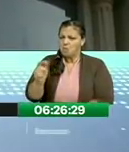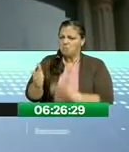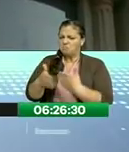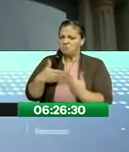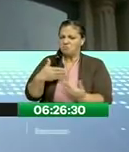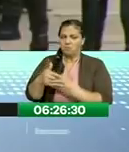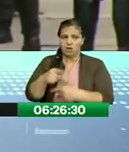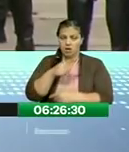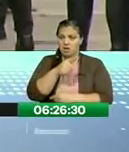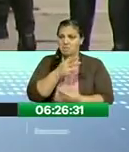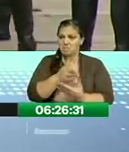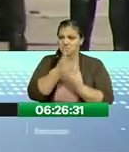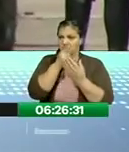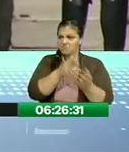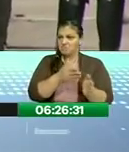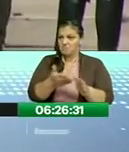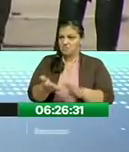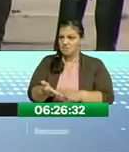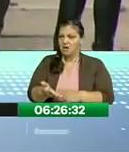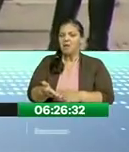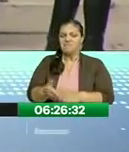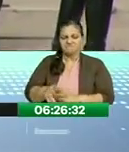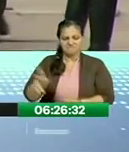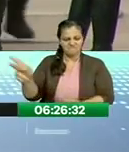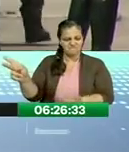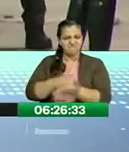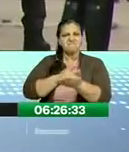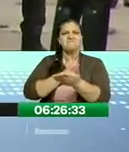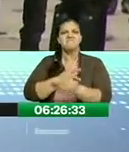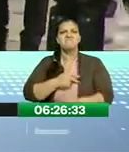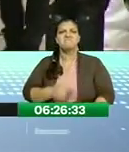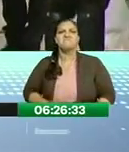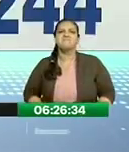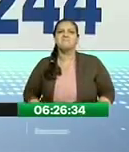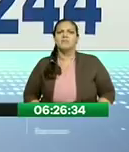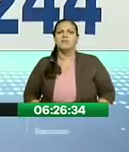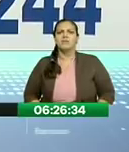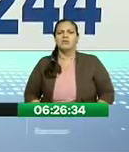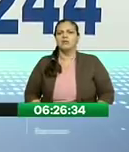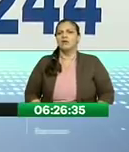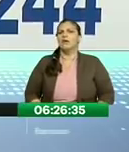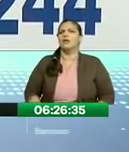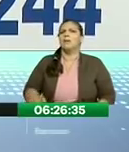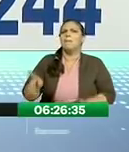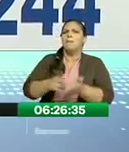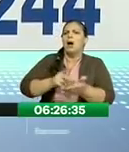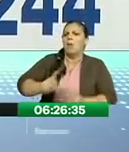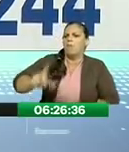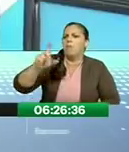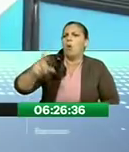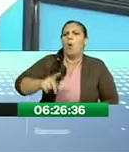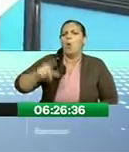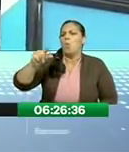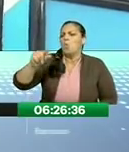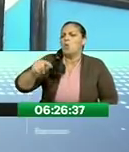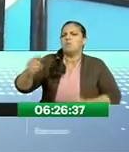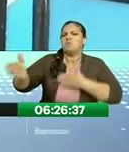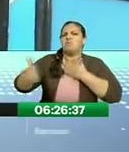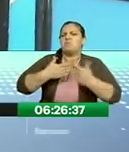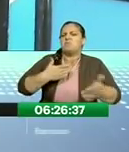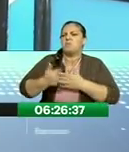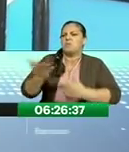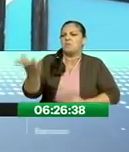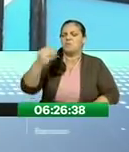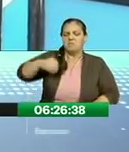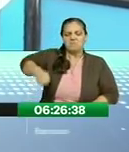Gente que no le importa dejar una familia destrozada. Gente que no le interesa si tú tenías metas, tenías proyectos